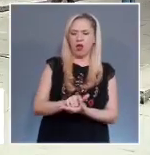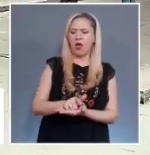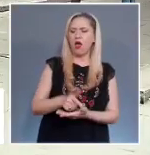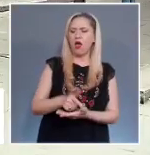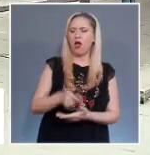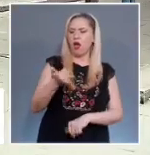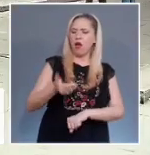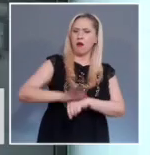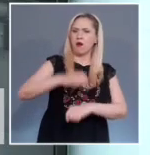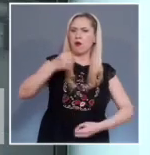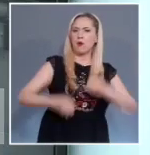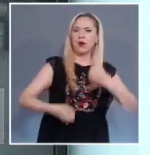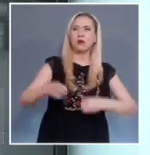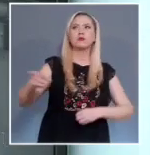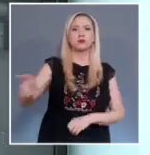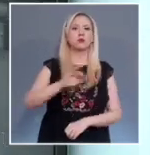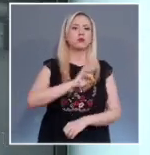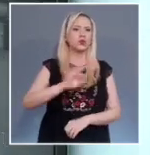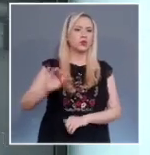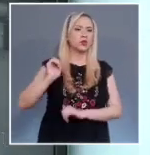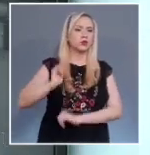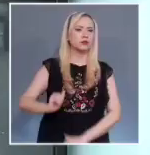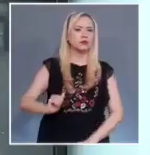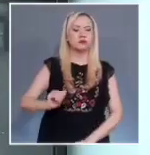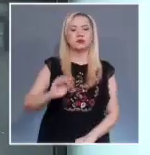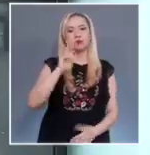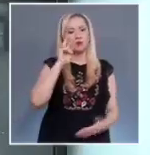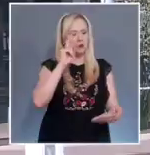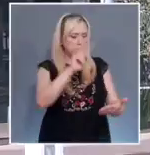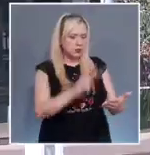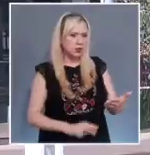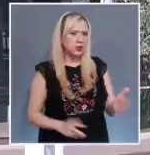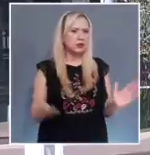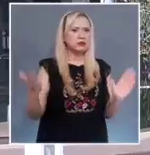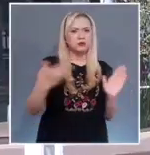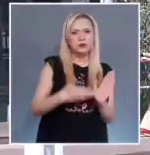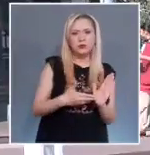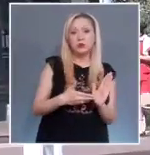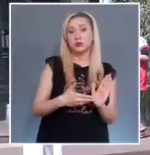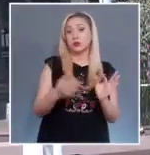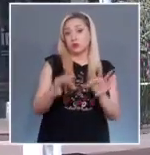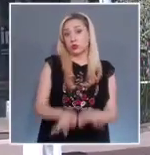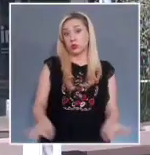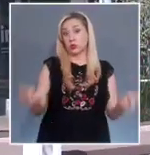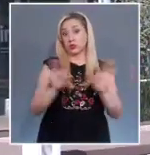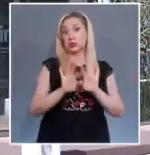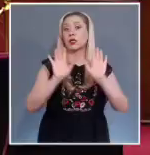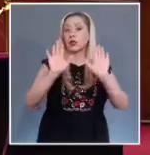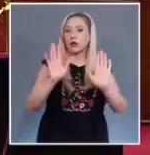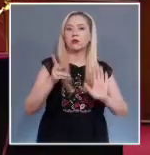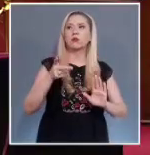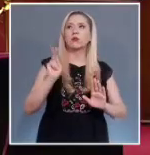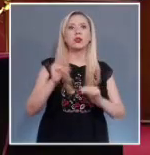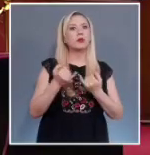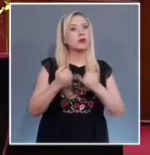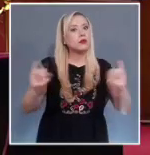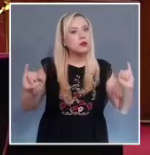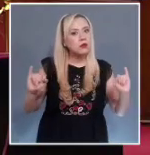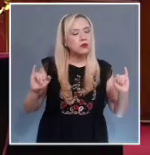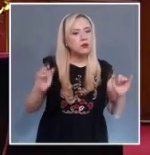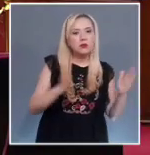competencias para conocer de las multas impuestas como medida de apremio, lo que vulnera la autonomía del propio instituto. Hay una acción